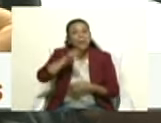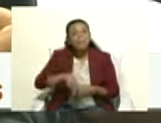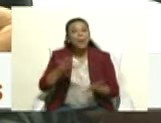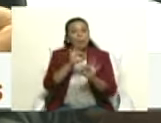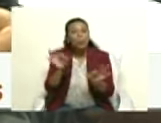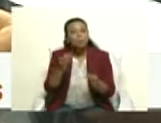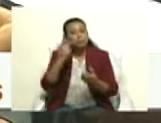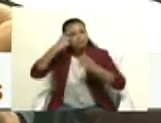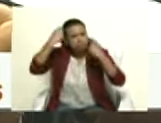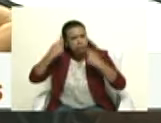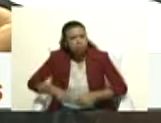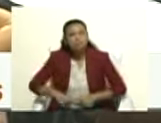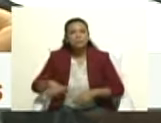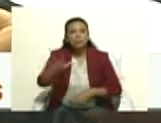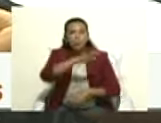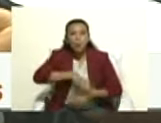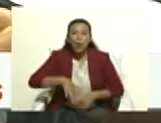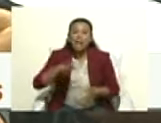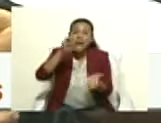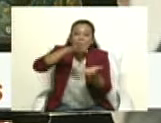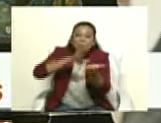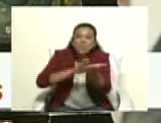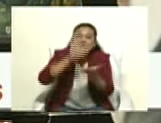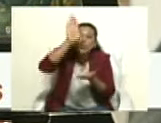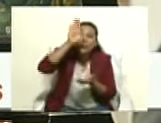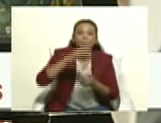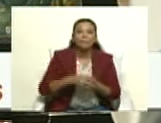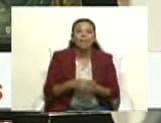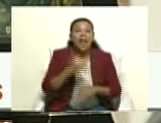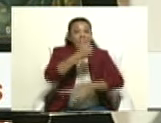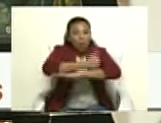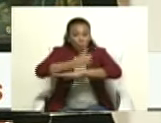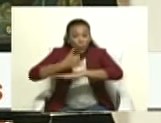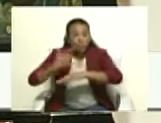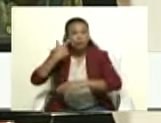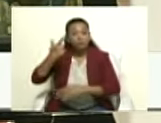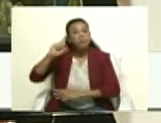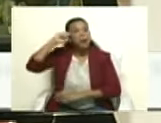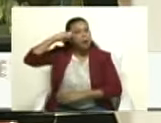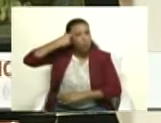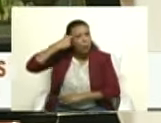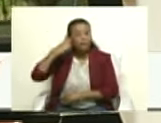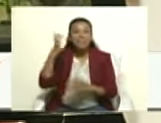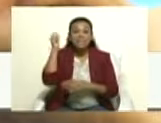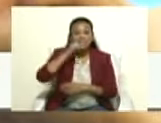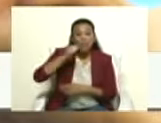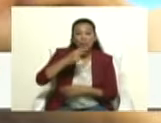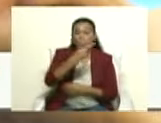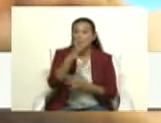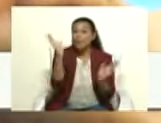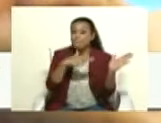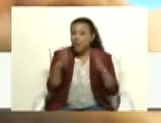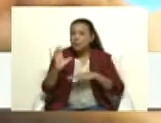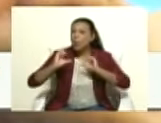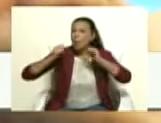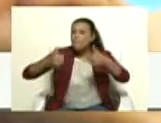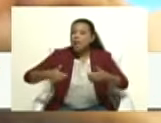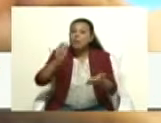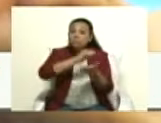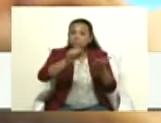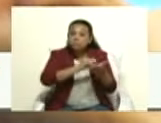con toda certeza la semilla que se siembre. Las autoridades también recordaron que el sábado 2 de marzo inicia el